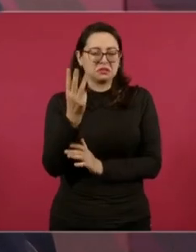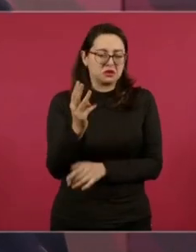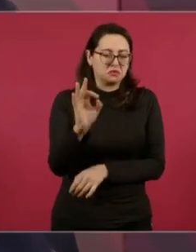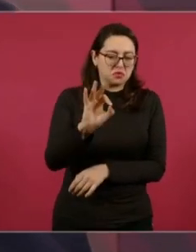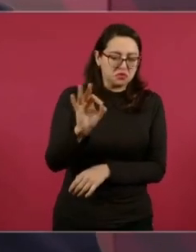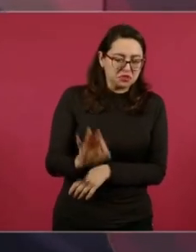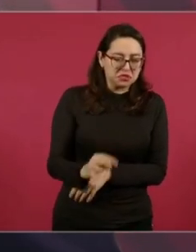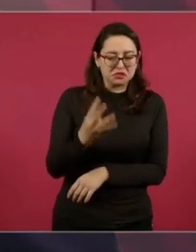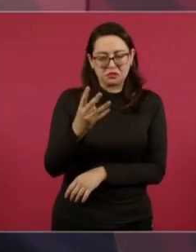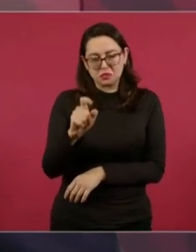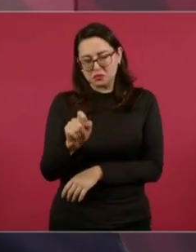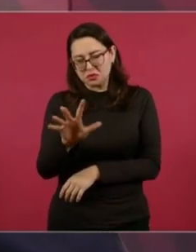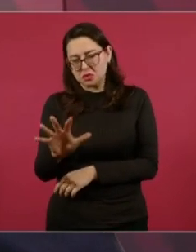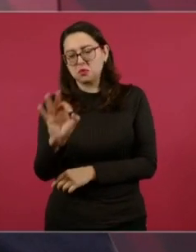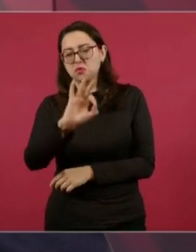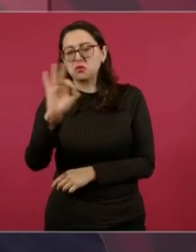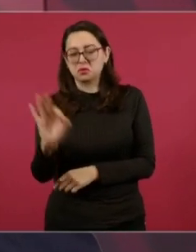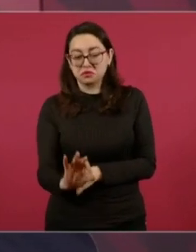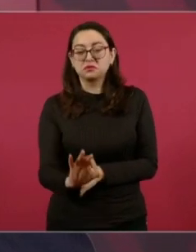nosotros hemos crecido más